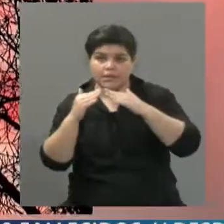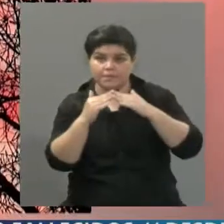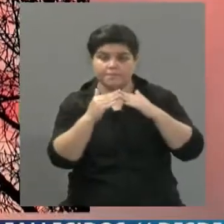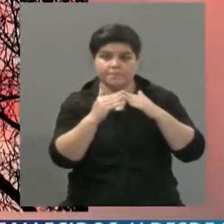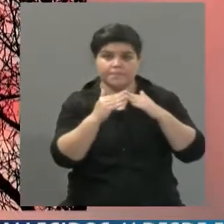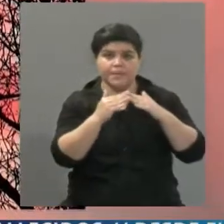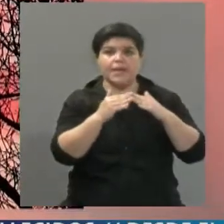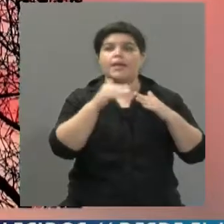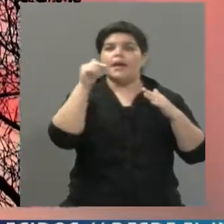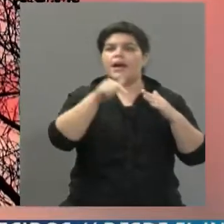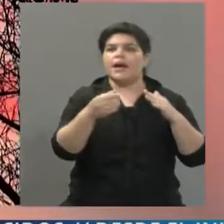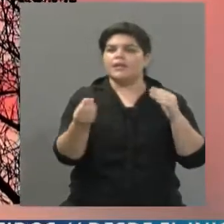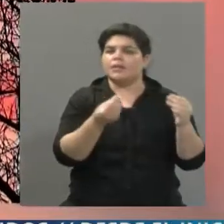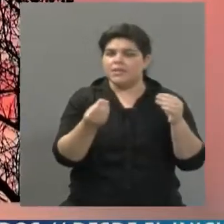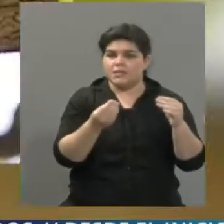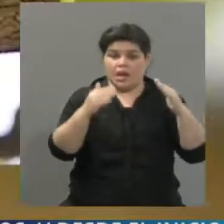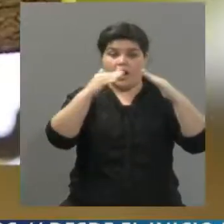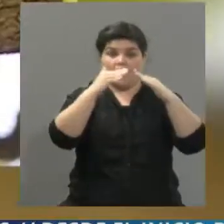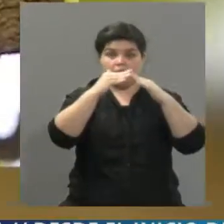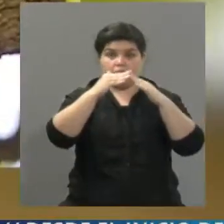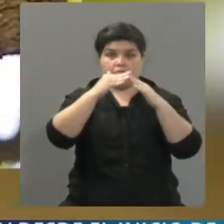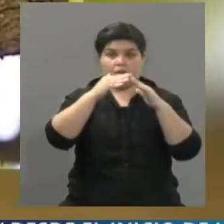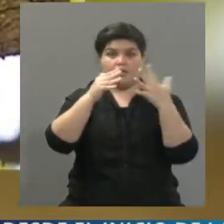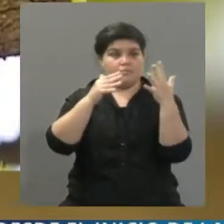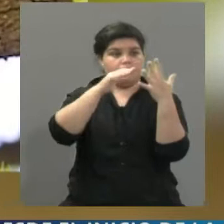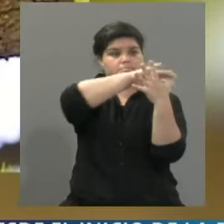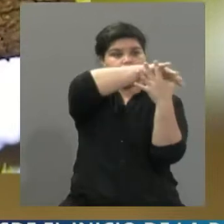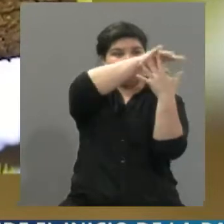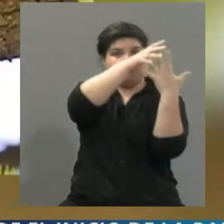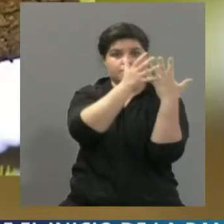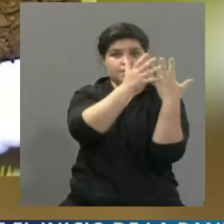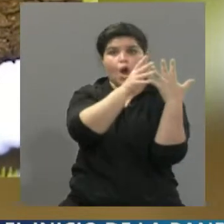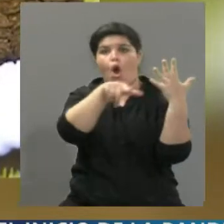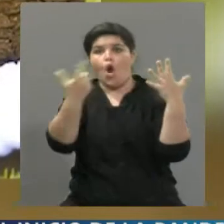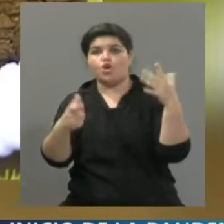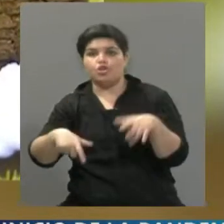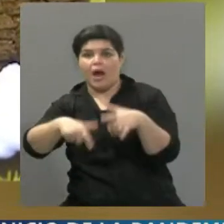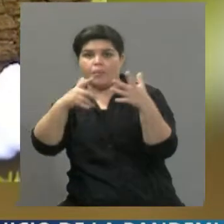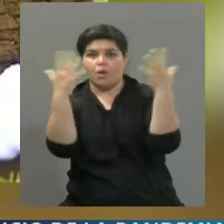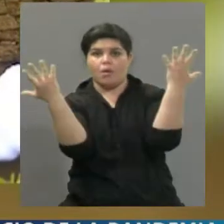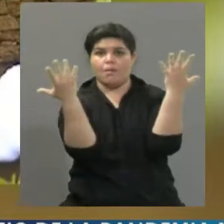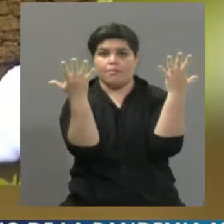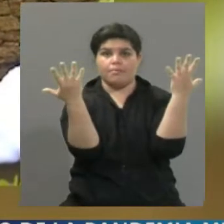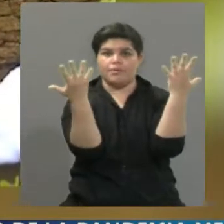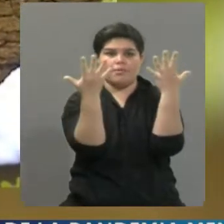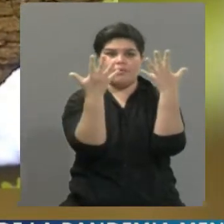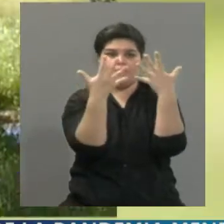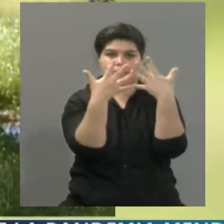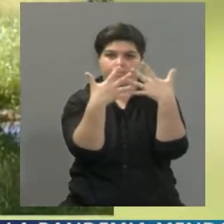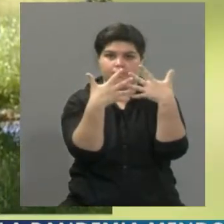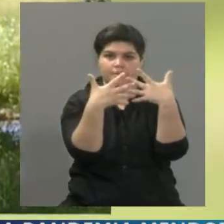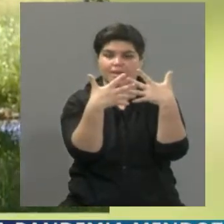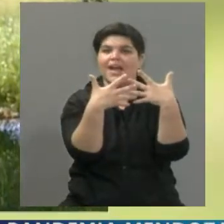continua, es decir, que un árbol, la copa de un árbol toque la del siguiente árbol. Quiere decir que no tiene que haber agujeros, cada agujero